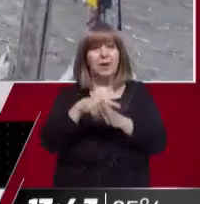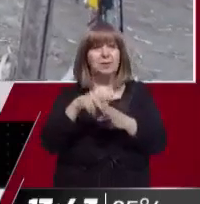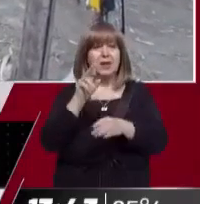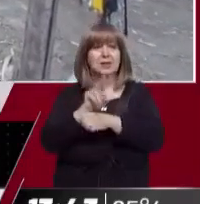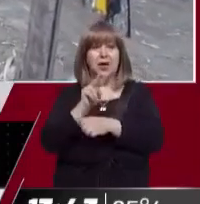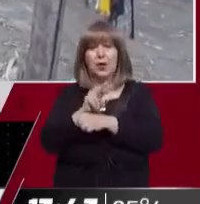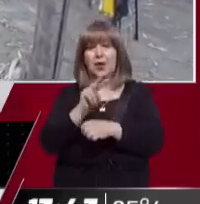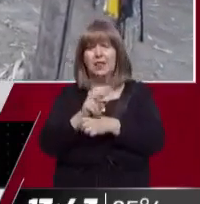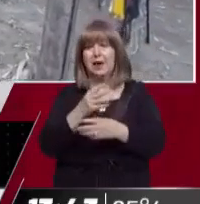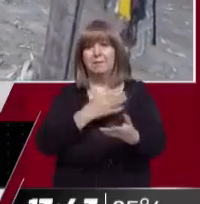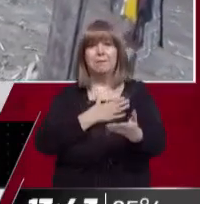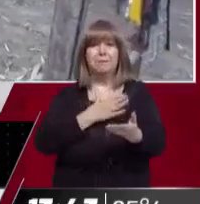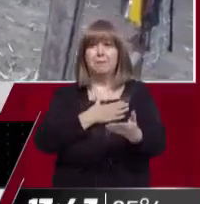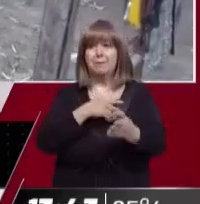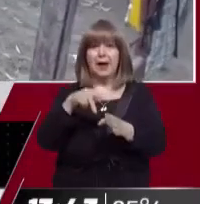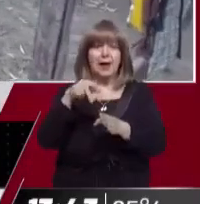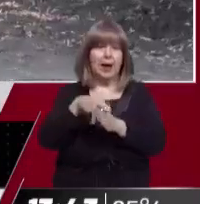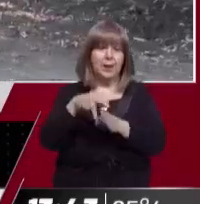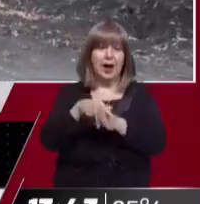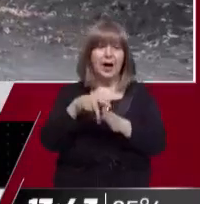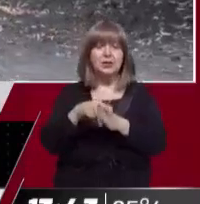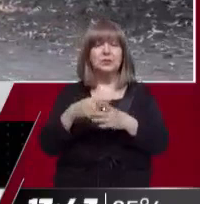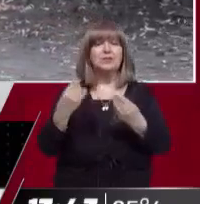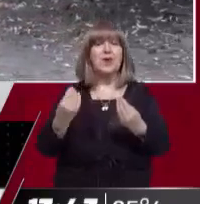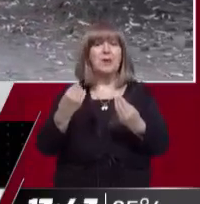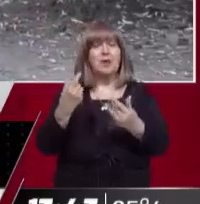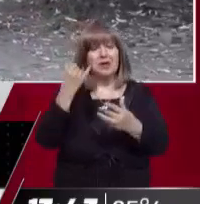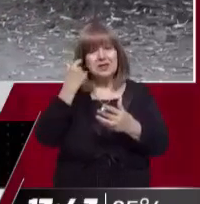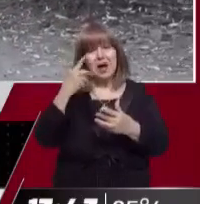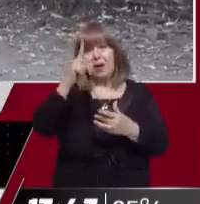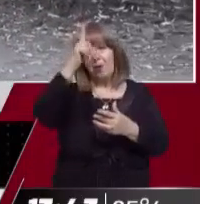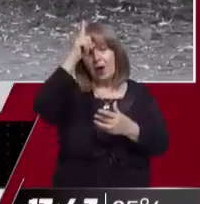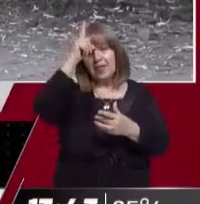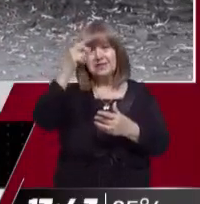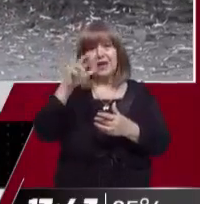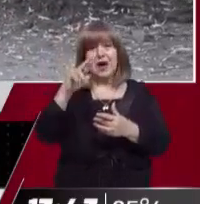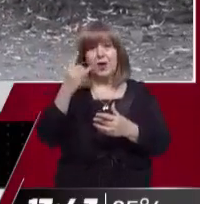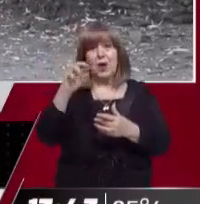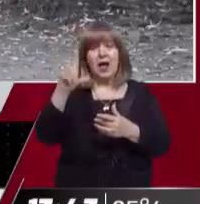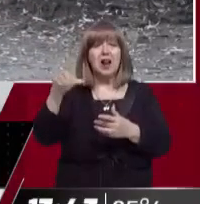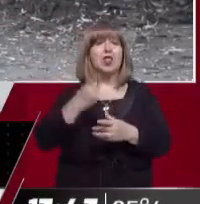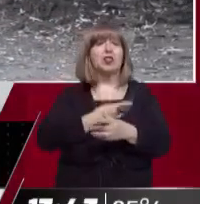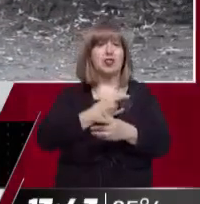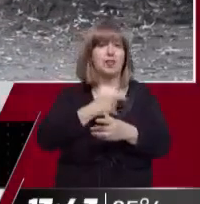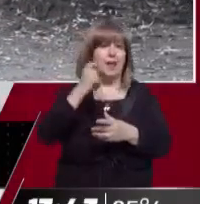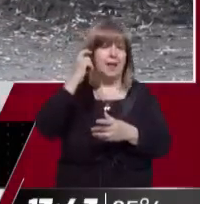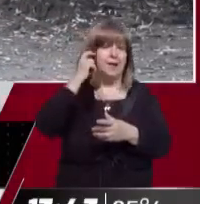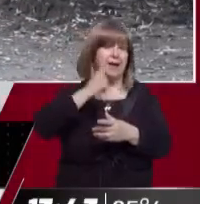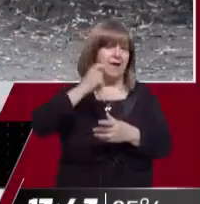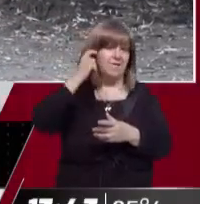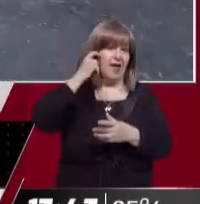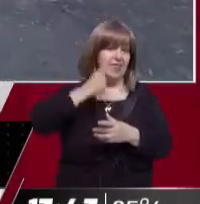respecto. Convengamos que la Policía Rural tiene base en la central, esto es en el departamento de Rivadavia, dos móviles, y